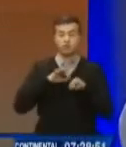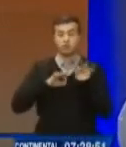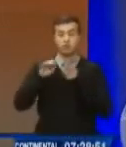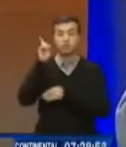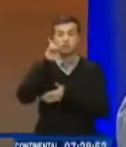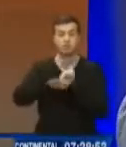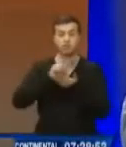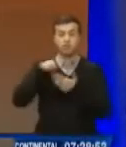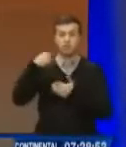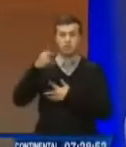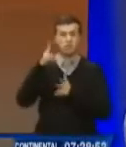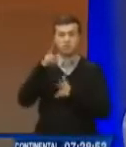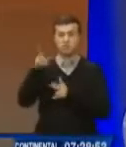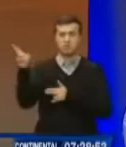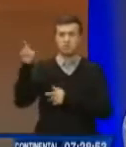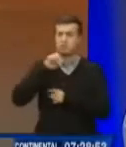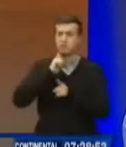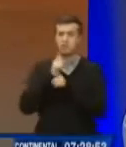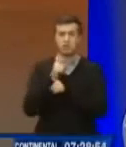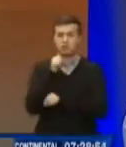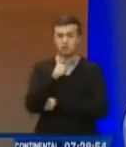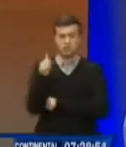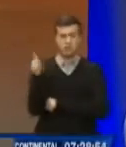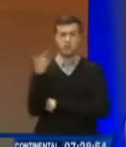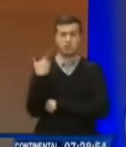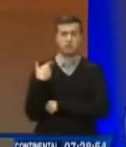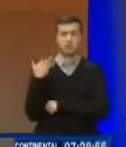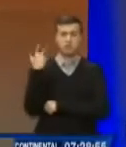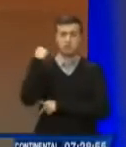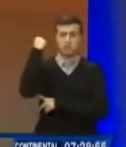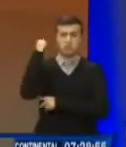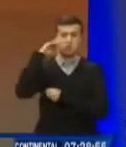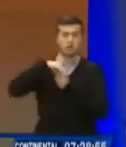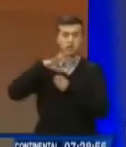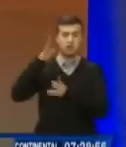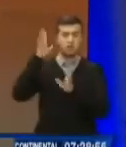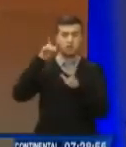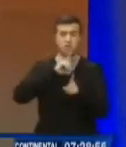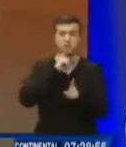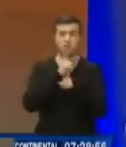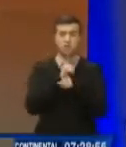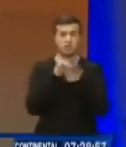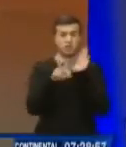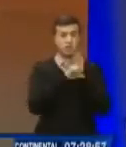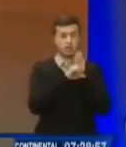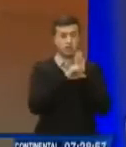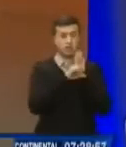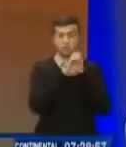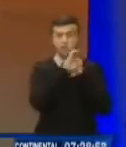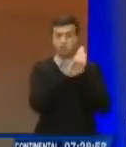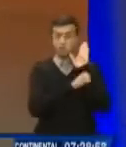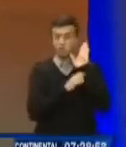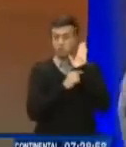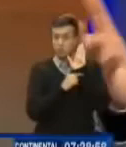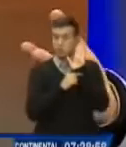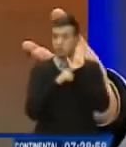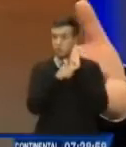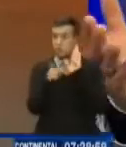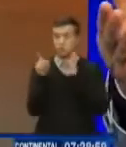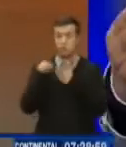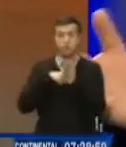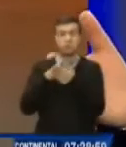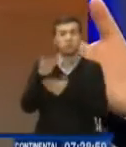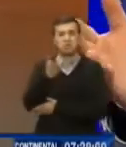y votaron los mismos que no tenían esos esos derechos consagrados por la legislación ecuatoriana y el segundo esta